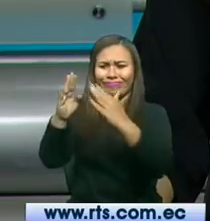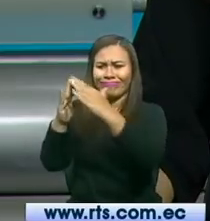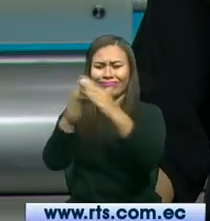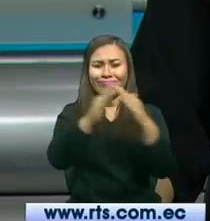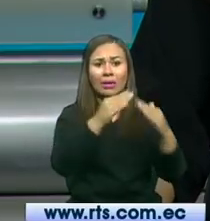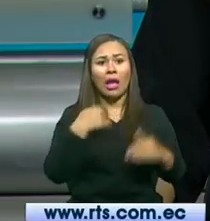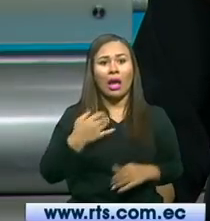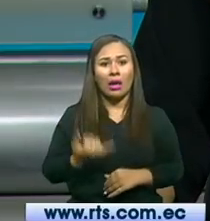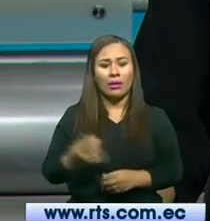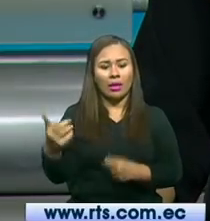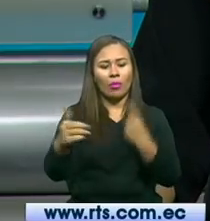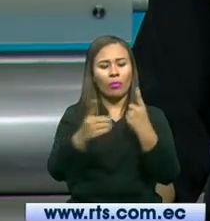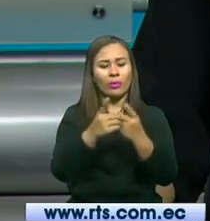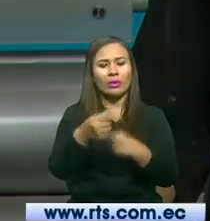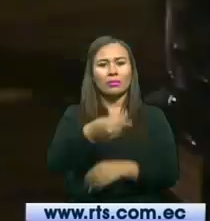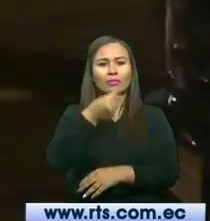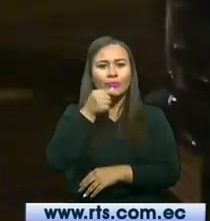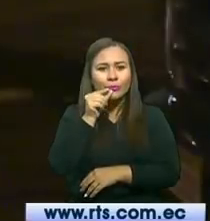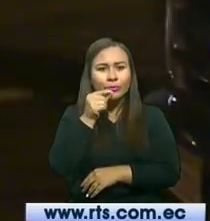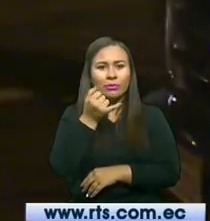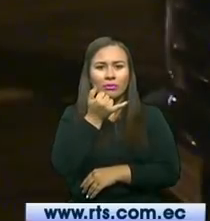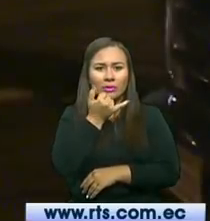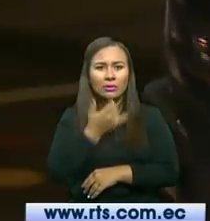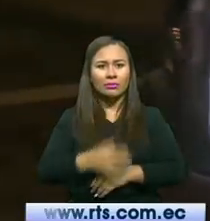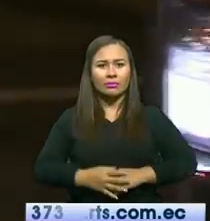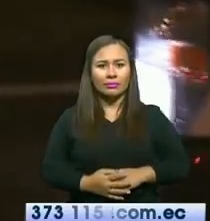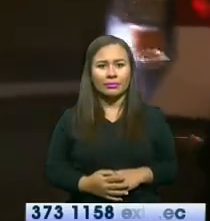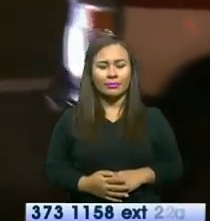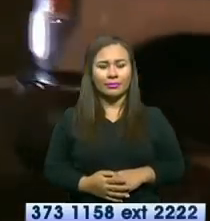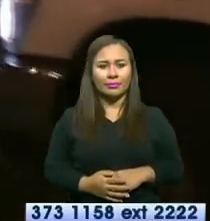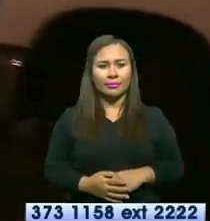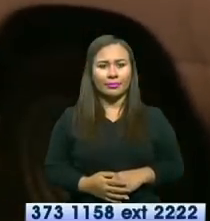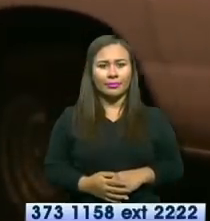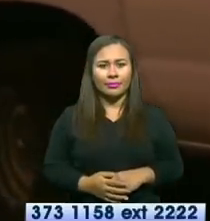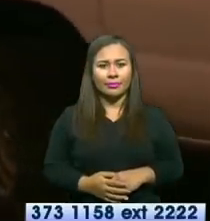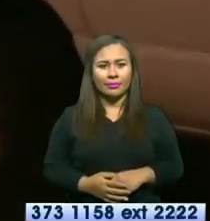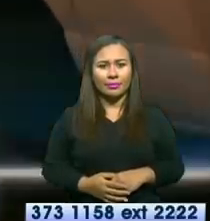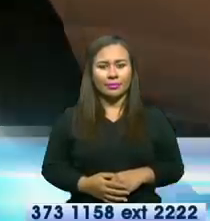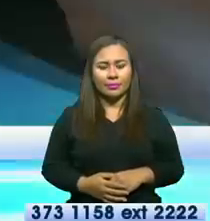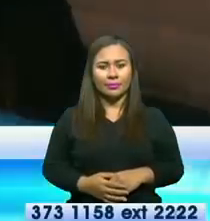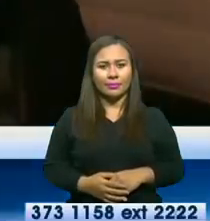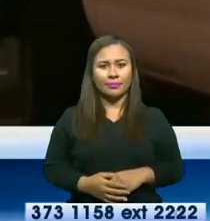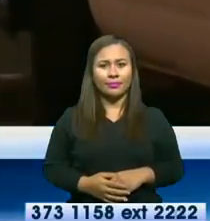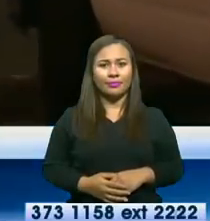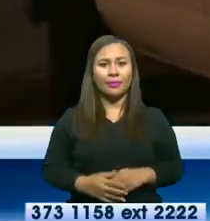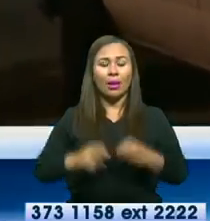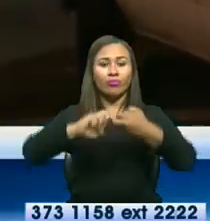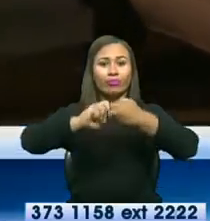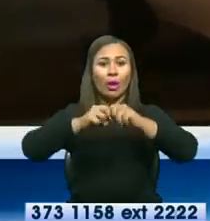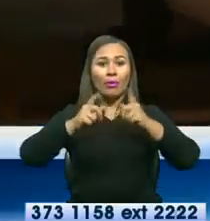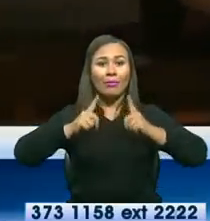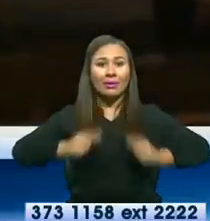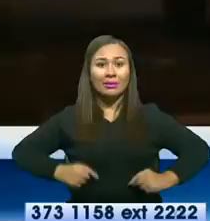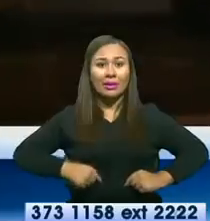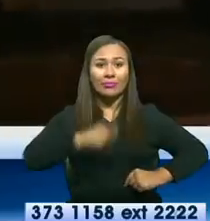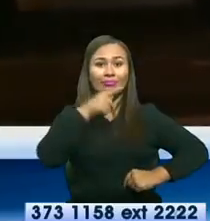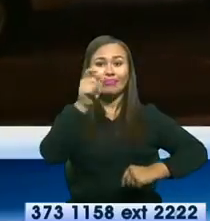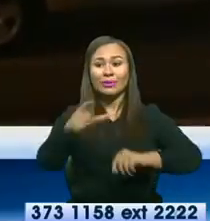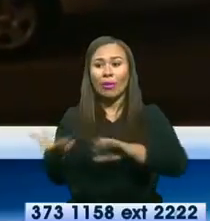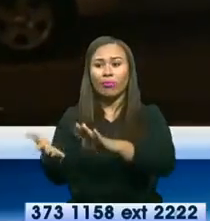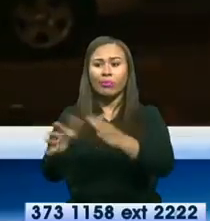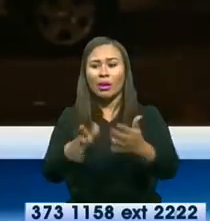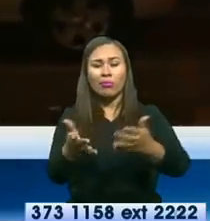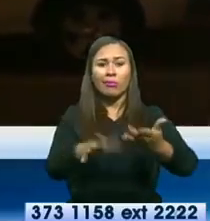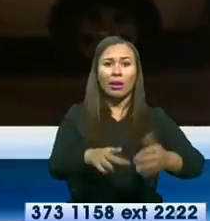artesanal. Los problemas de salud para los fallecidos empezaron en